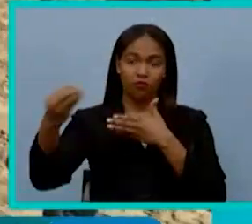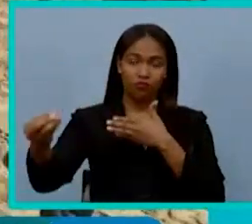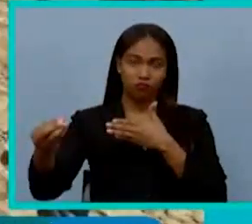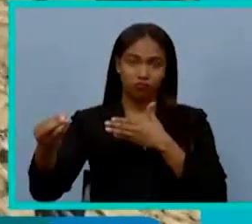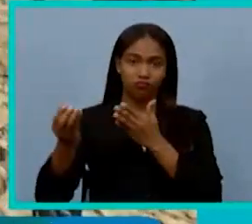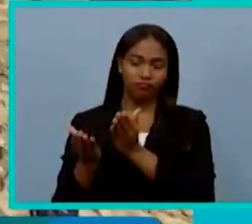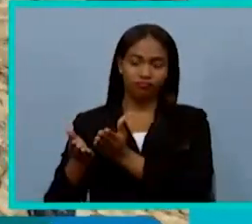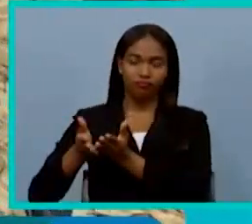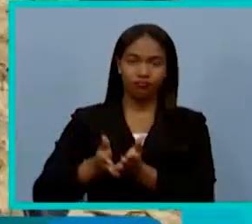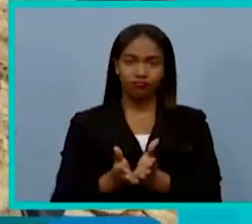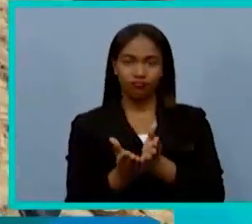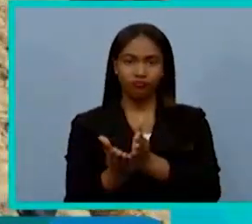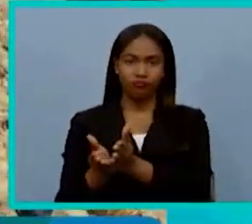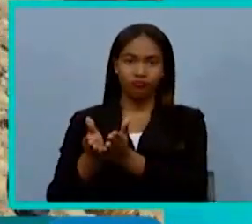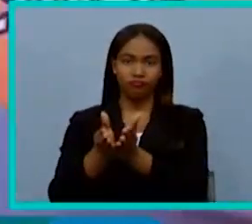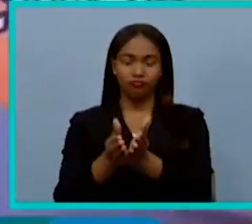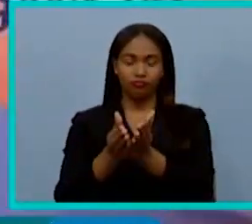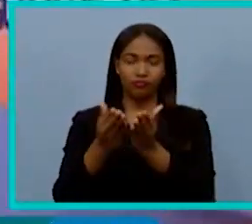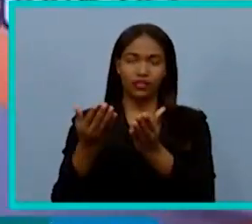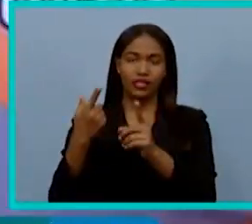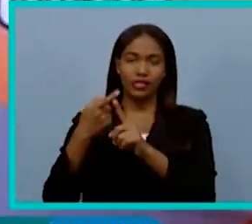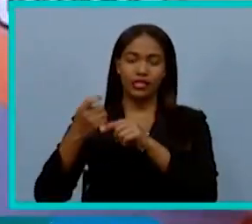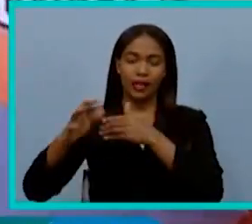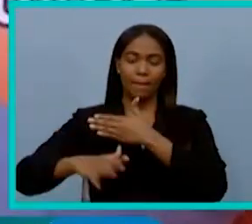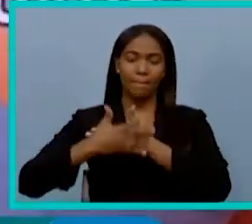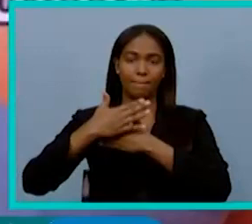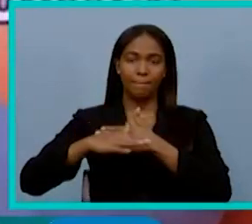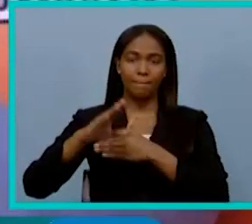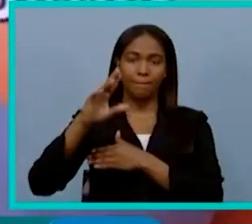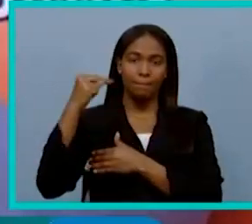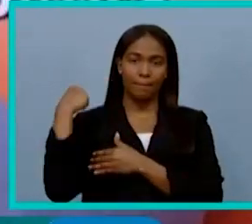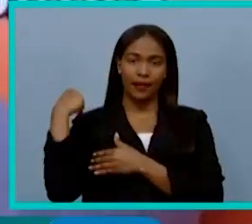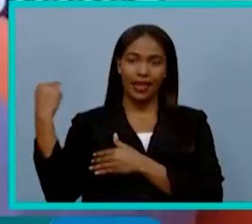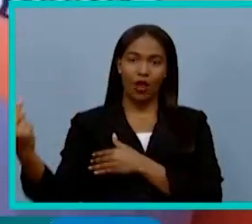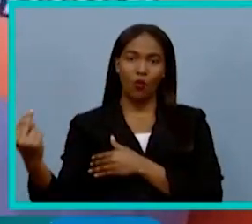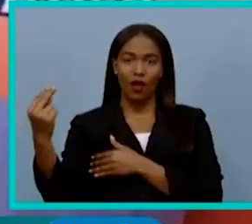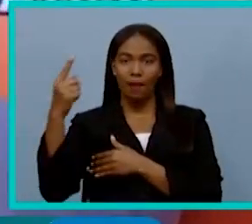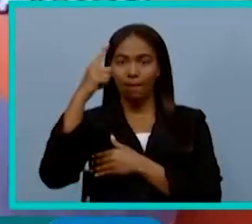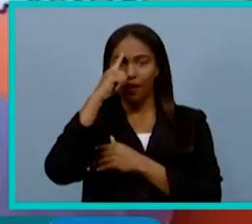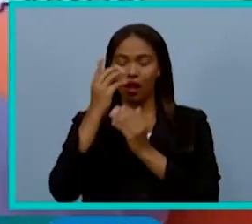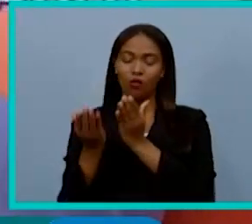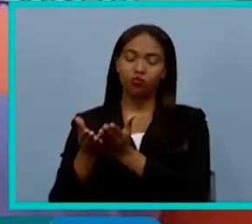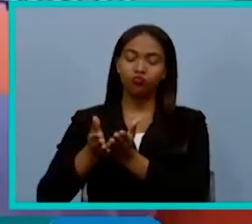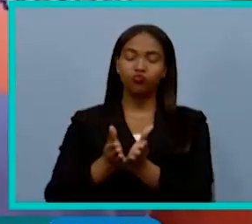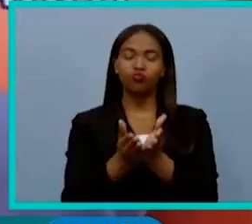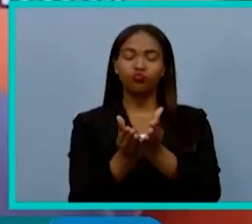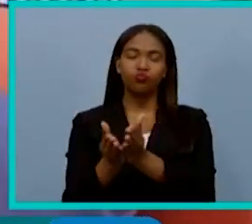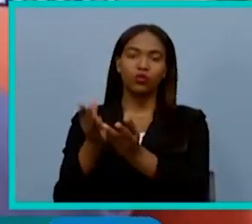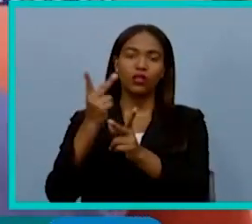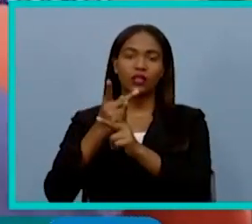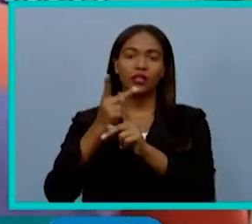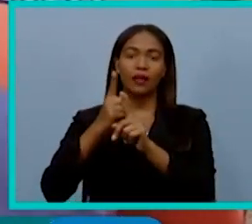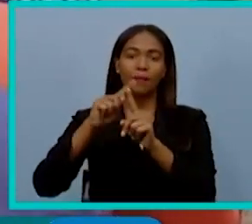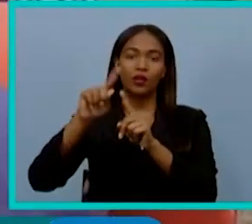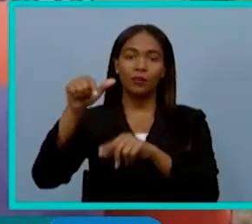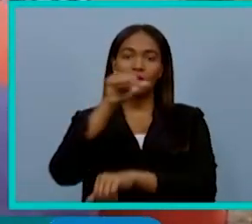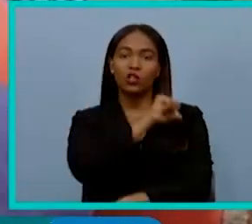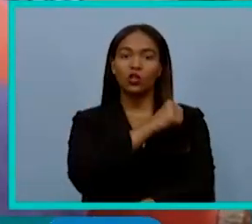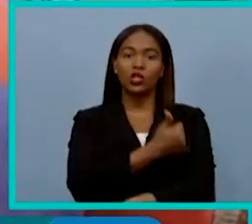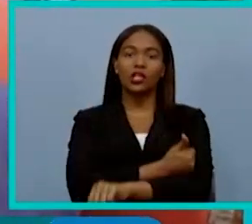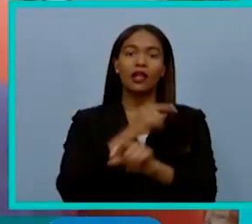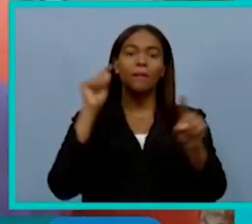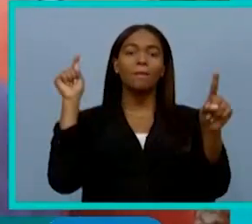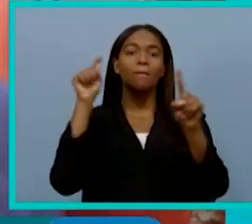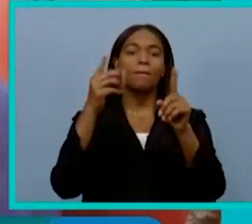La yola que zozobró habría salido de la playa Caletón de Nagua a una supuesta excursión, pero luego las autoridades comprobaron que el propósito